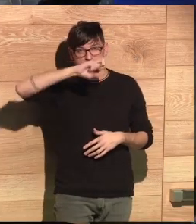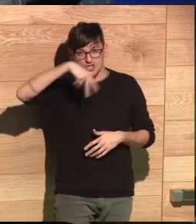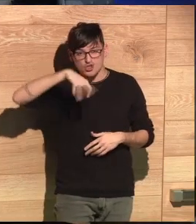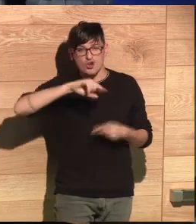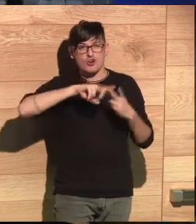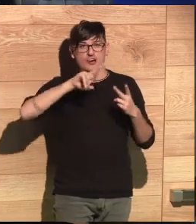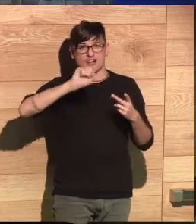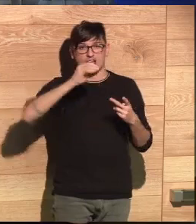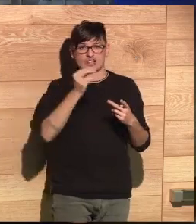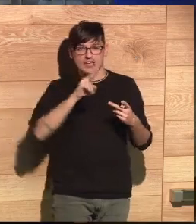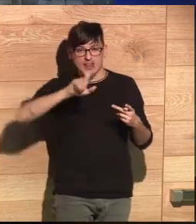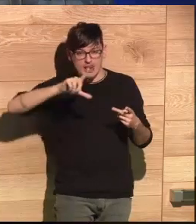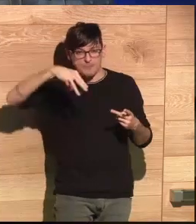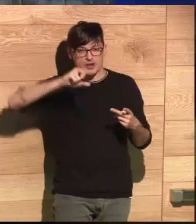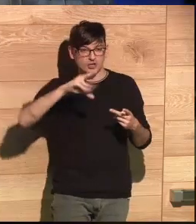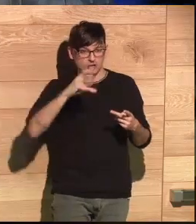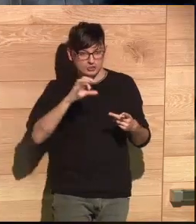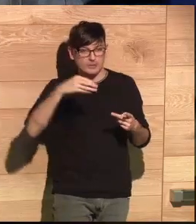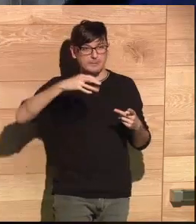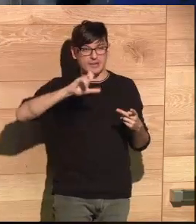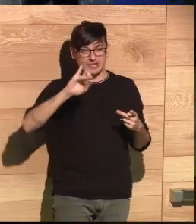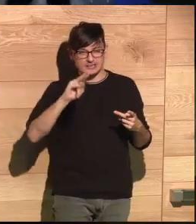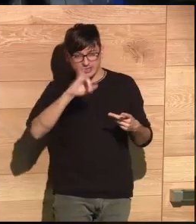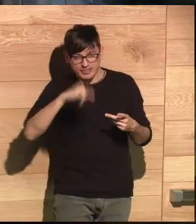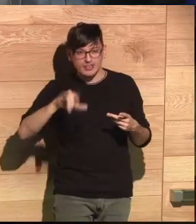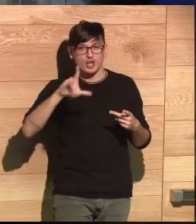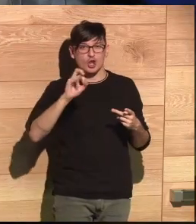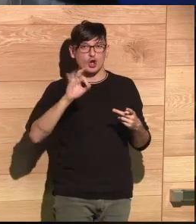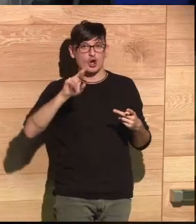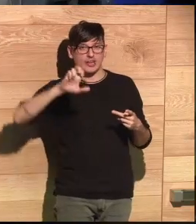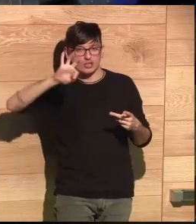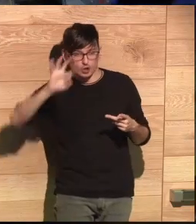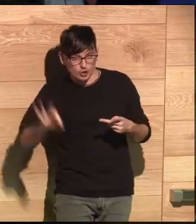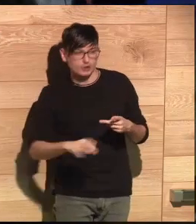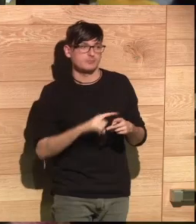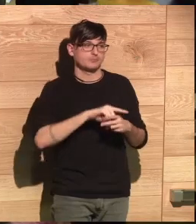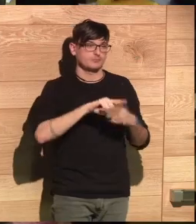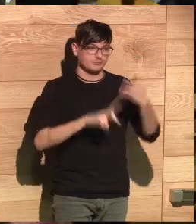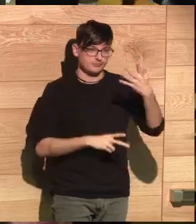Martos, Olaya Cernuda, Beatriz Becerra y Loreto Sesma.